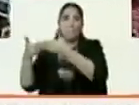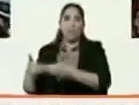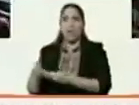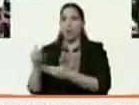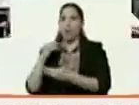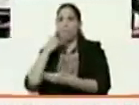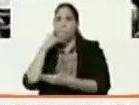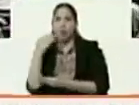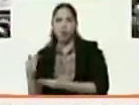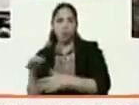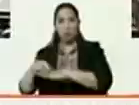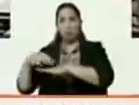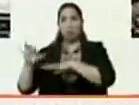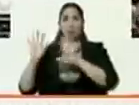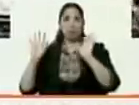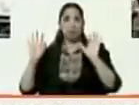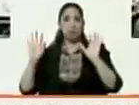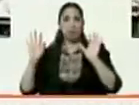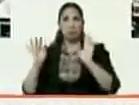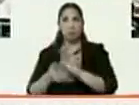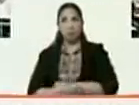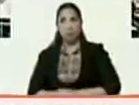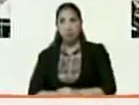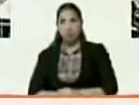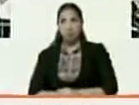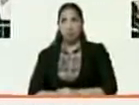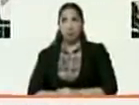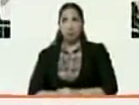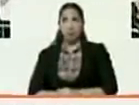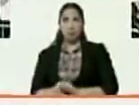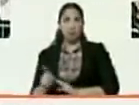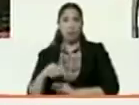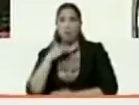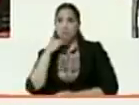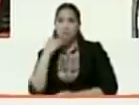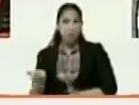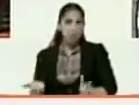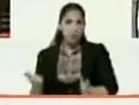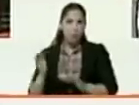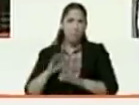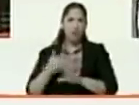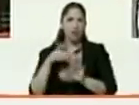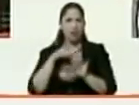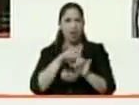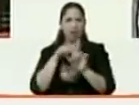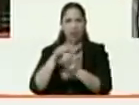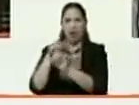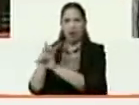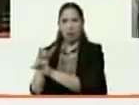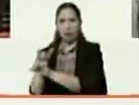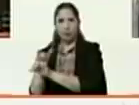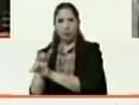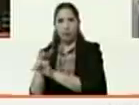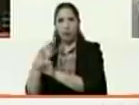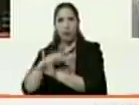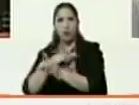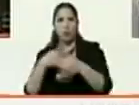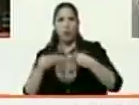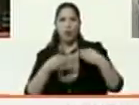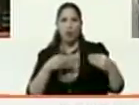déjalo que caiga por su propio peso. Si no sirve, ¿por qué lo atacan? Nuestro